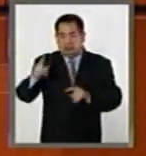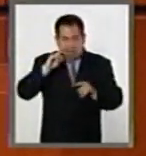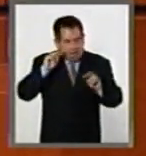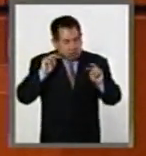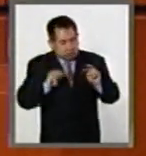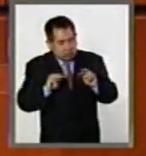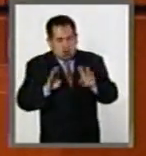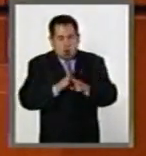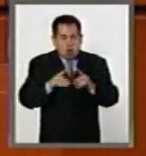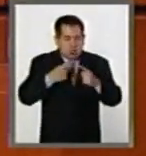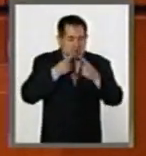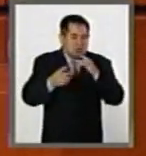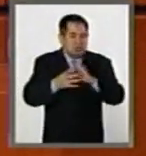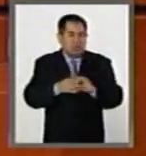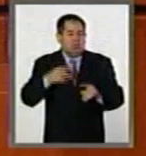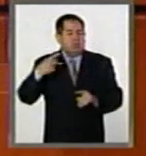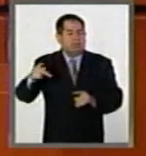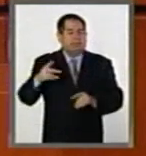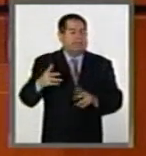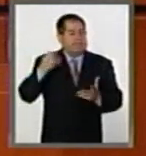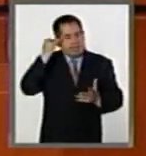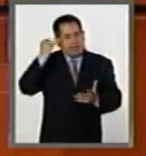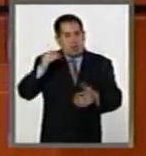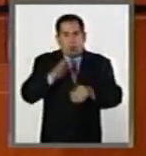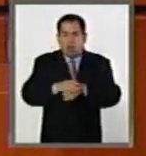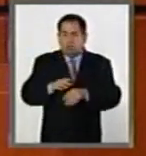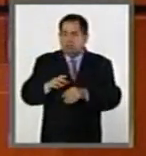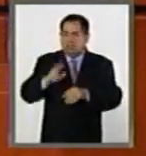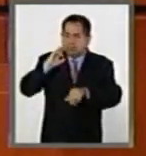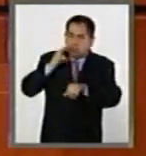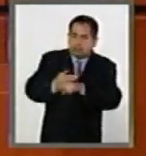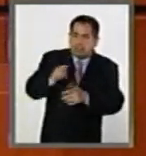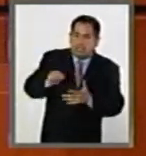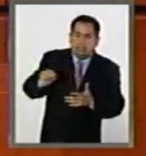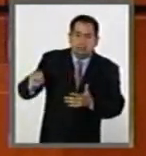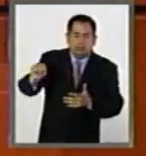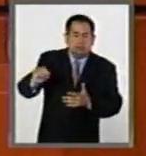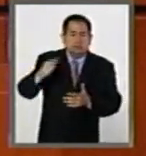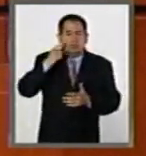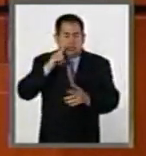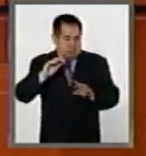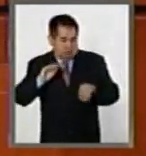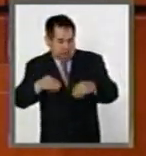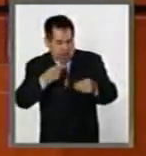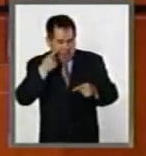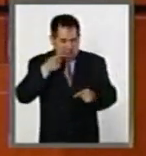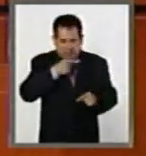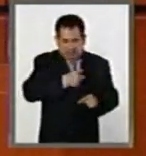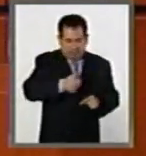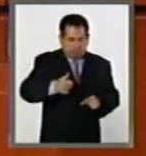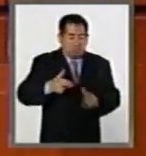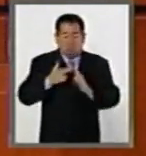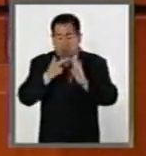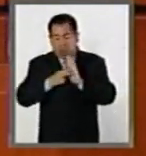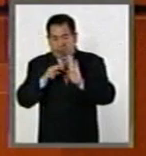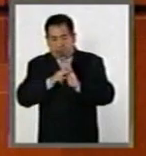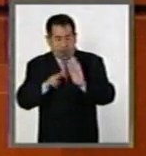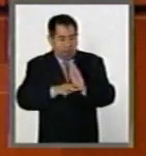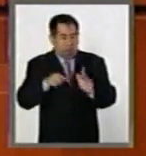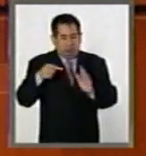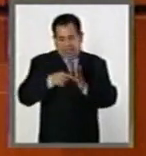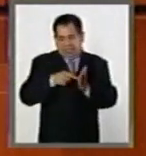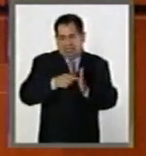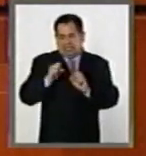y distribuye sus atribuciones y funciones para aplicar cada una de las normas que están inscritas en